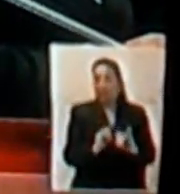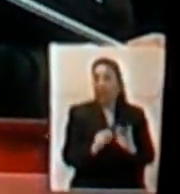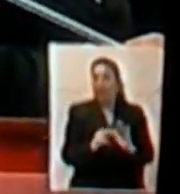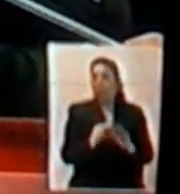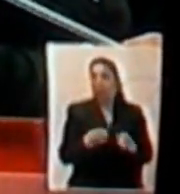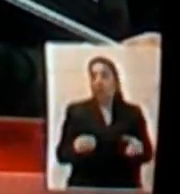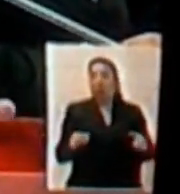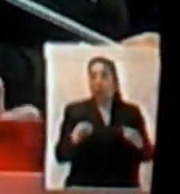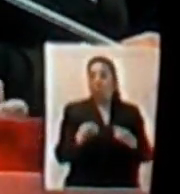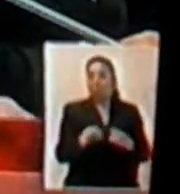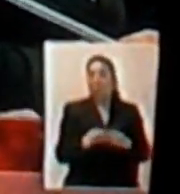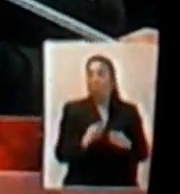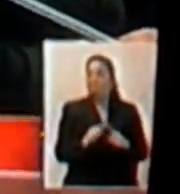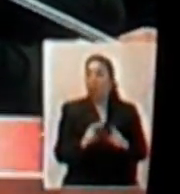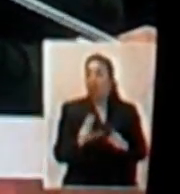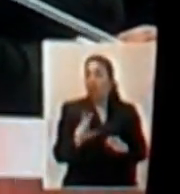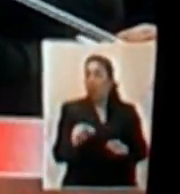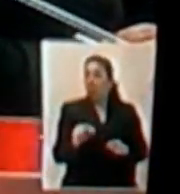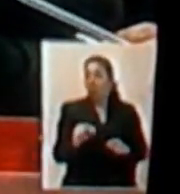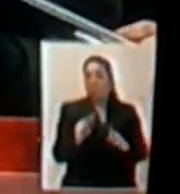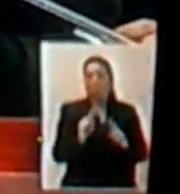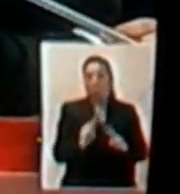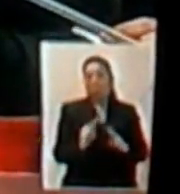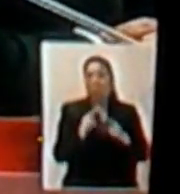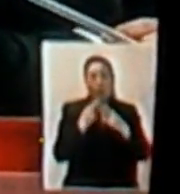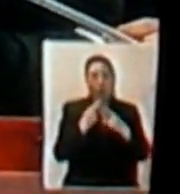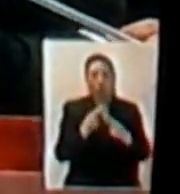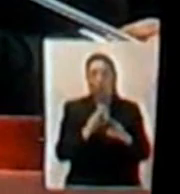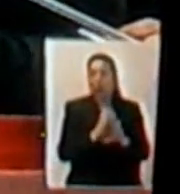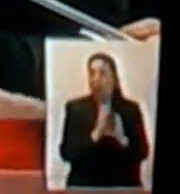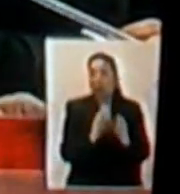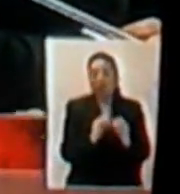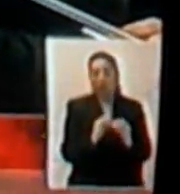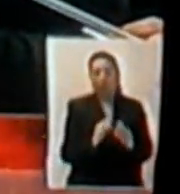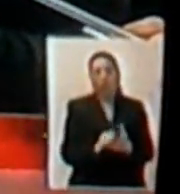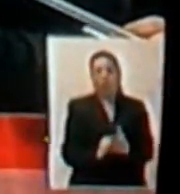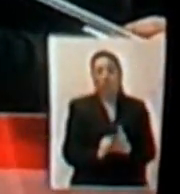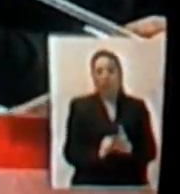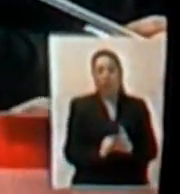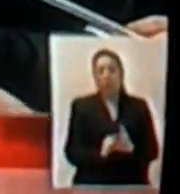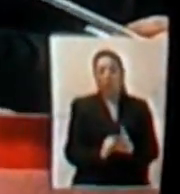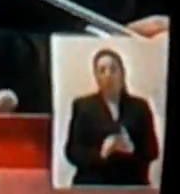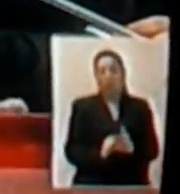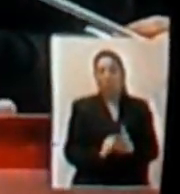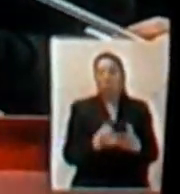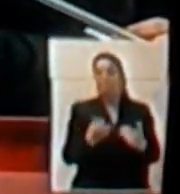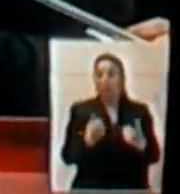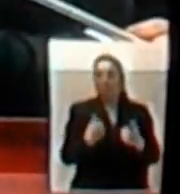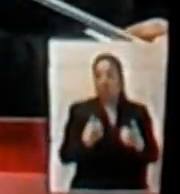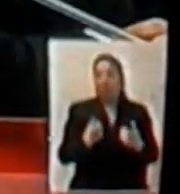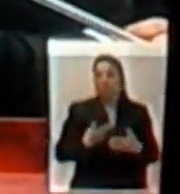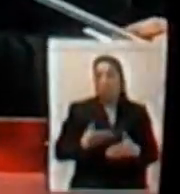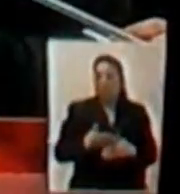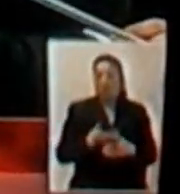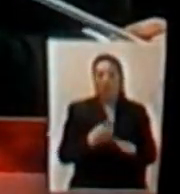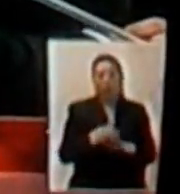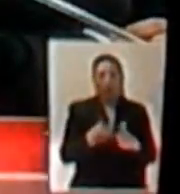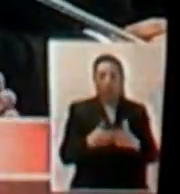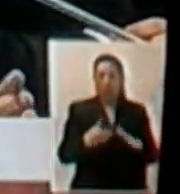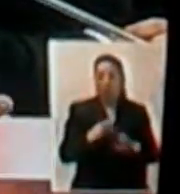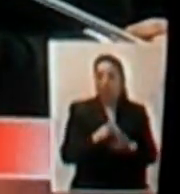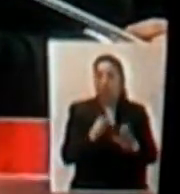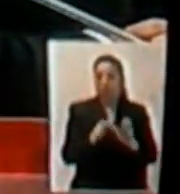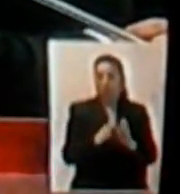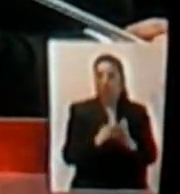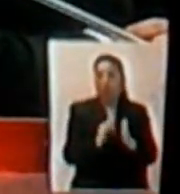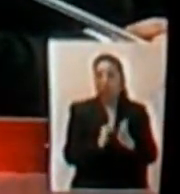mantener a nivel de la comisión, pero no vimos un resultado concreto. Ahora vamos a alcanzar nosotros un anteproyecto